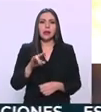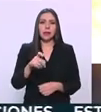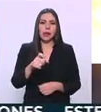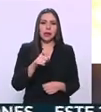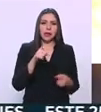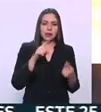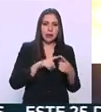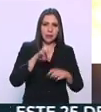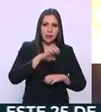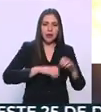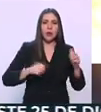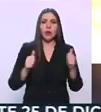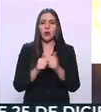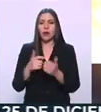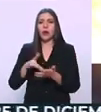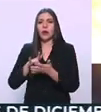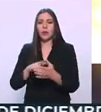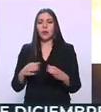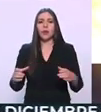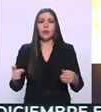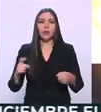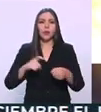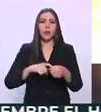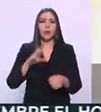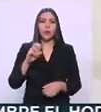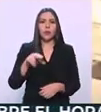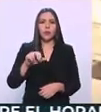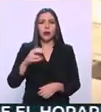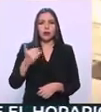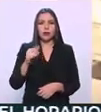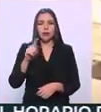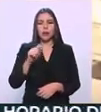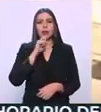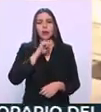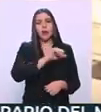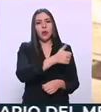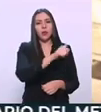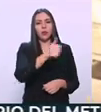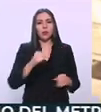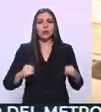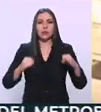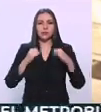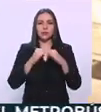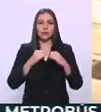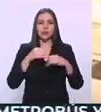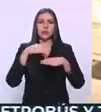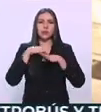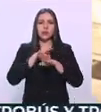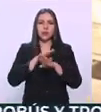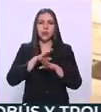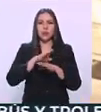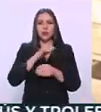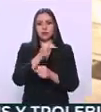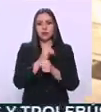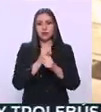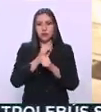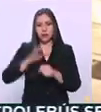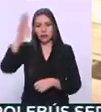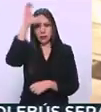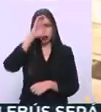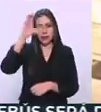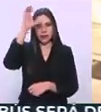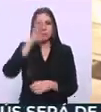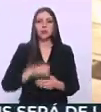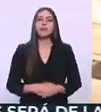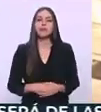CONACYT y otras instancias de investigación científica. En el Informe General de Actividades 2020 del Consejo